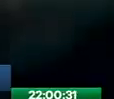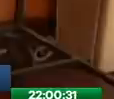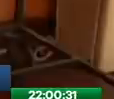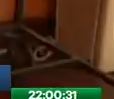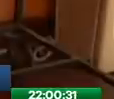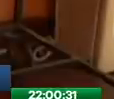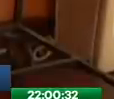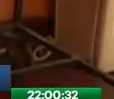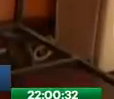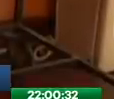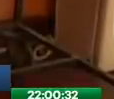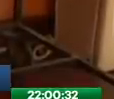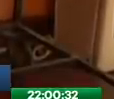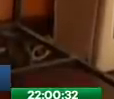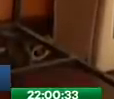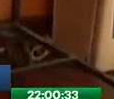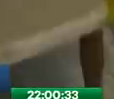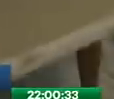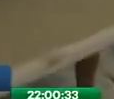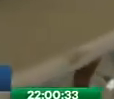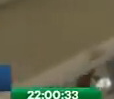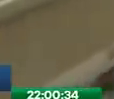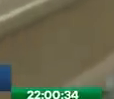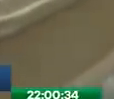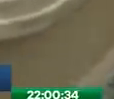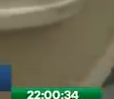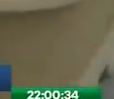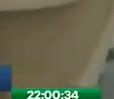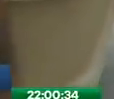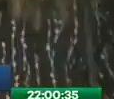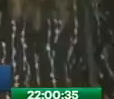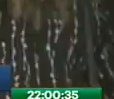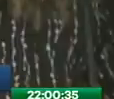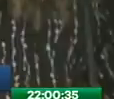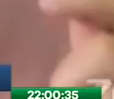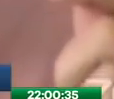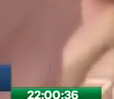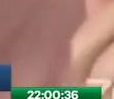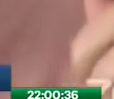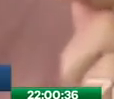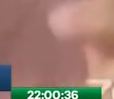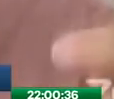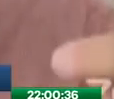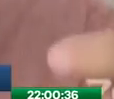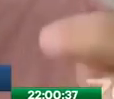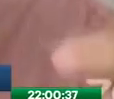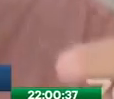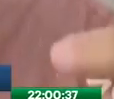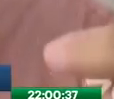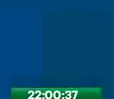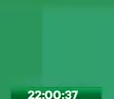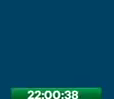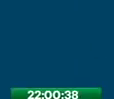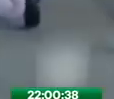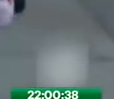servicios exequiales que brindaron durante los primeros 2 meses de la emergencia sanitaria en Guayaquil.